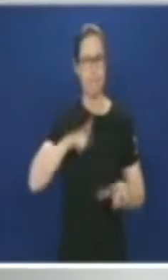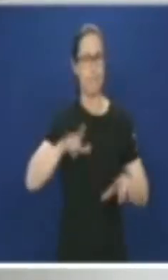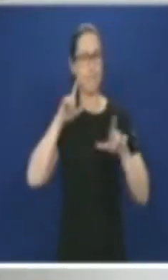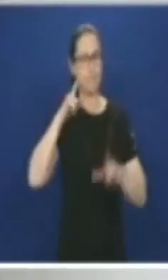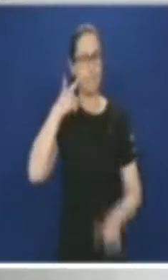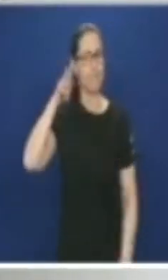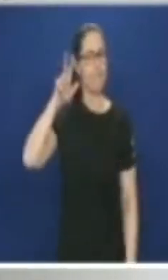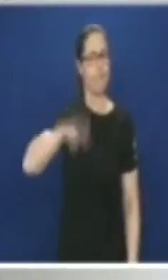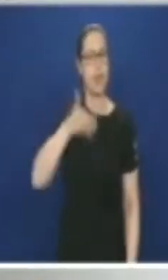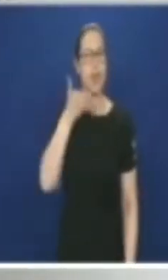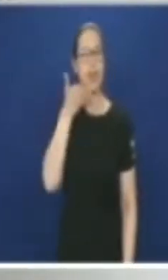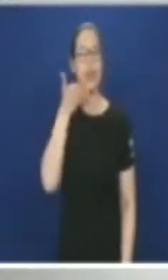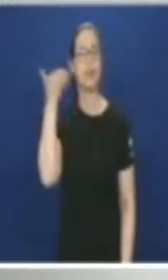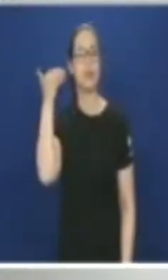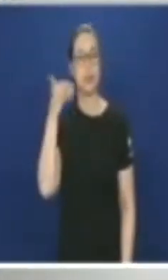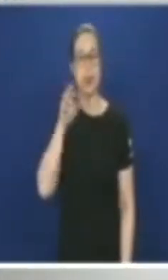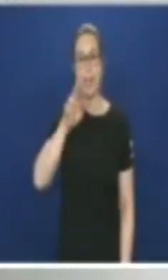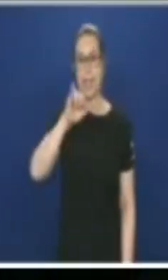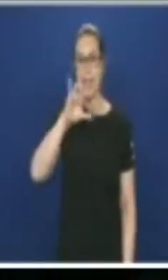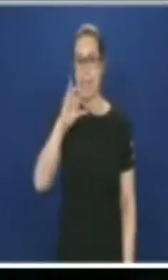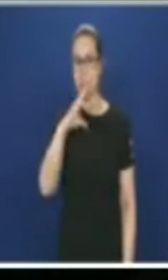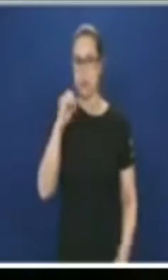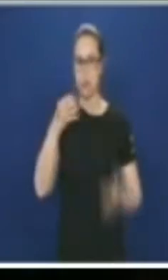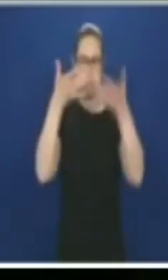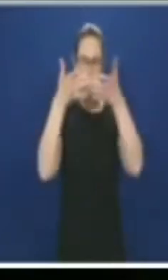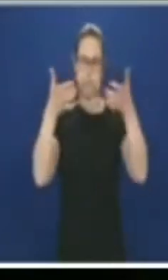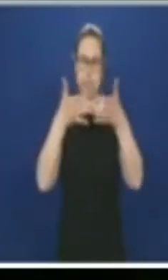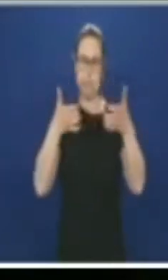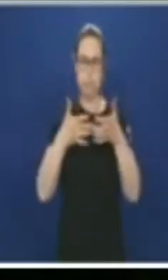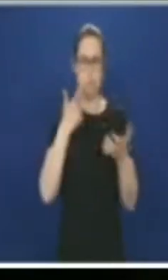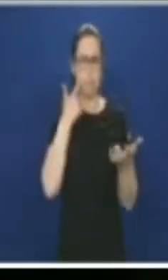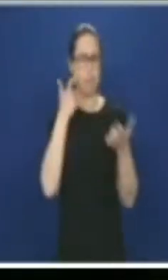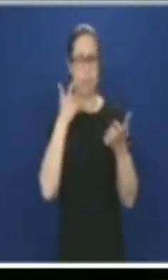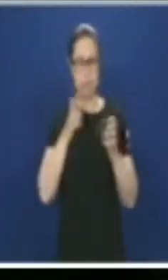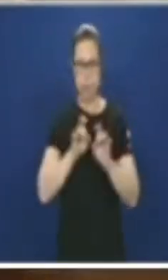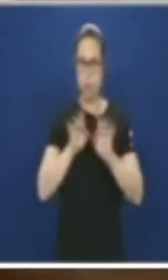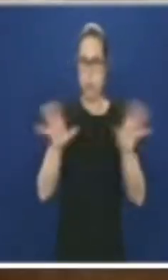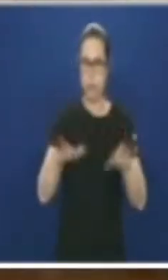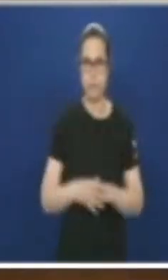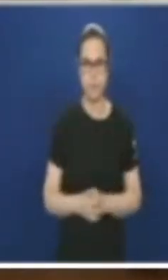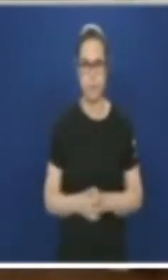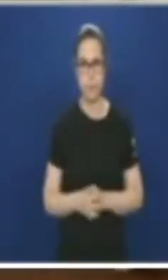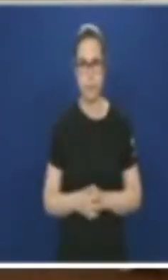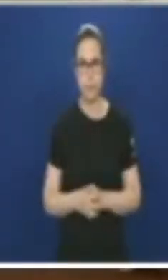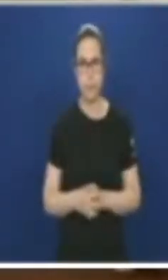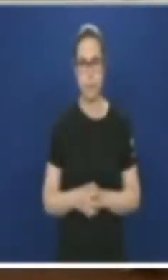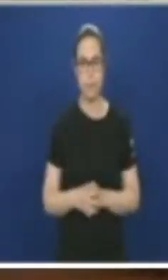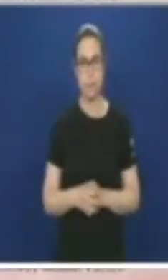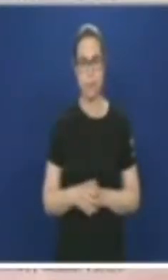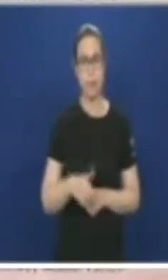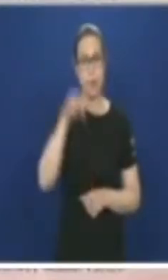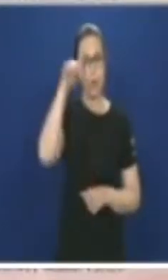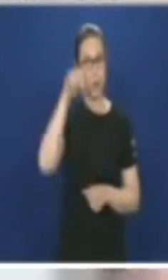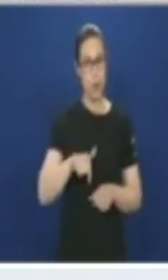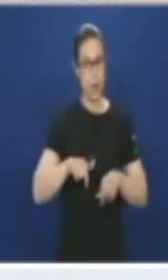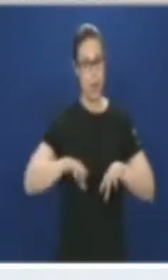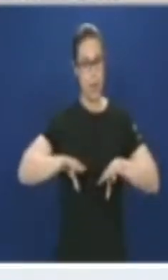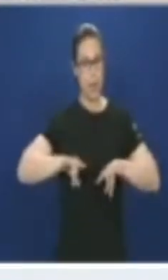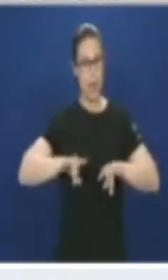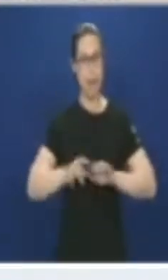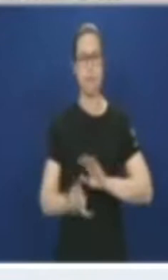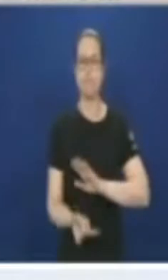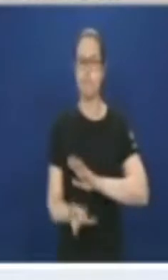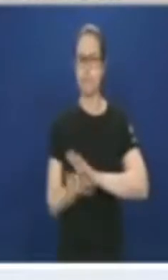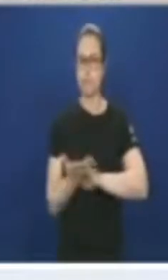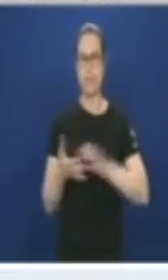Vicente Risco xa deixaba claros nas primeiras verbas da revista. Hoxe chegou a vida na nosa terra unha xeneración que